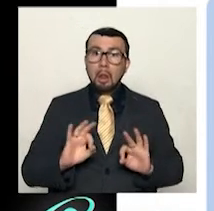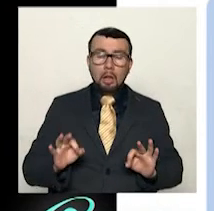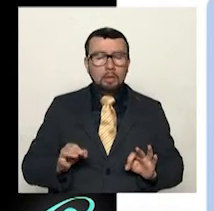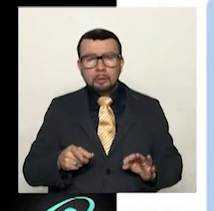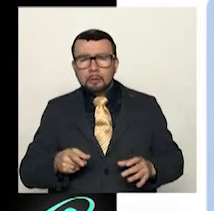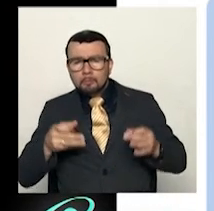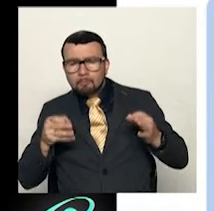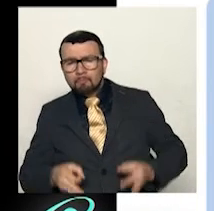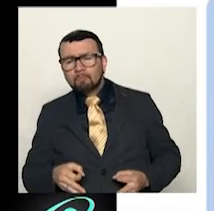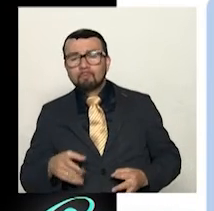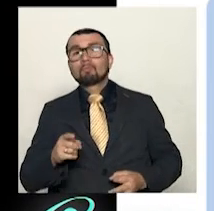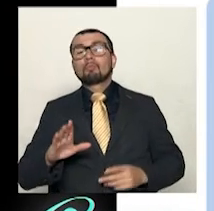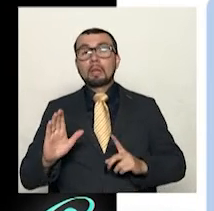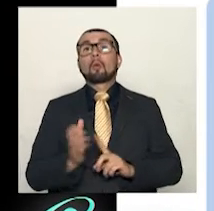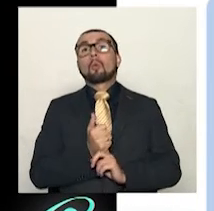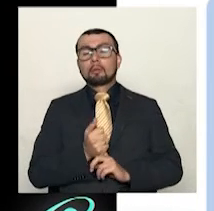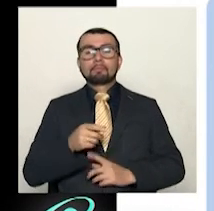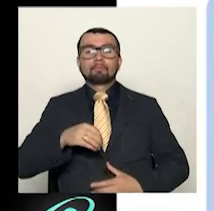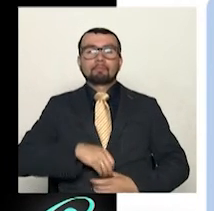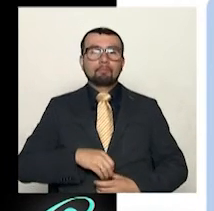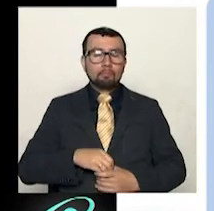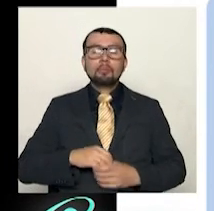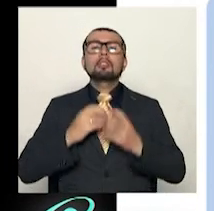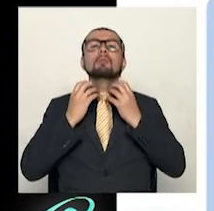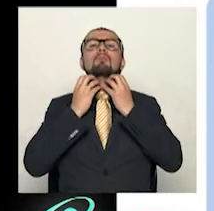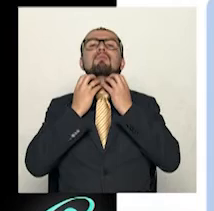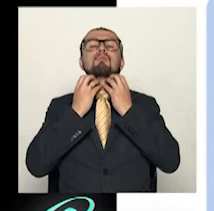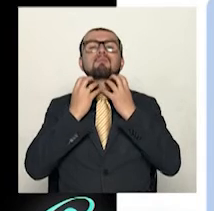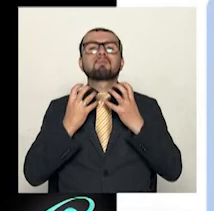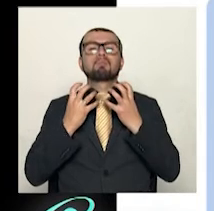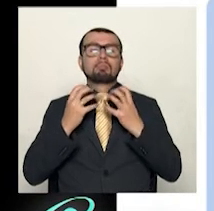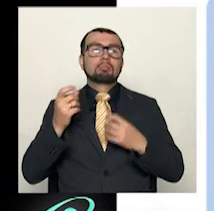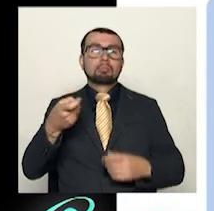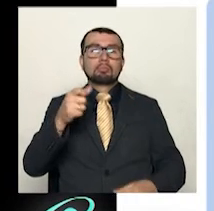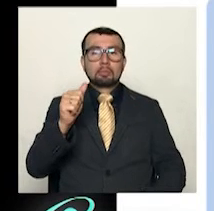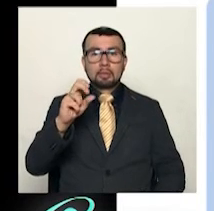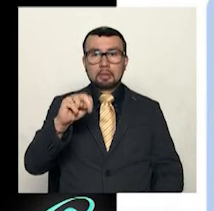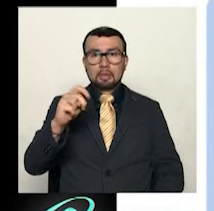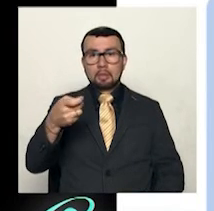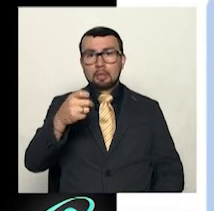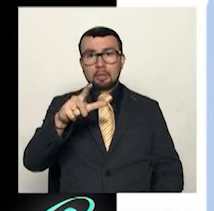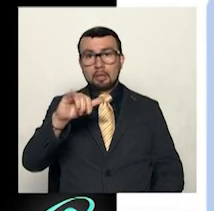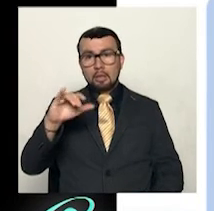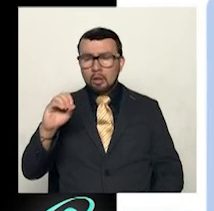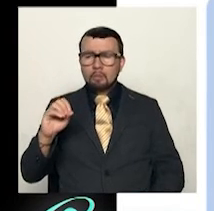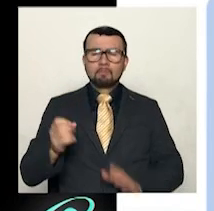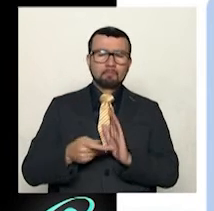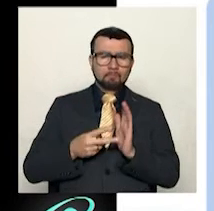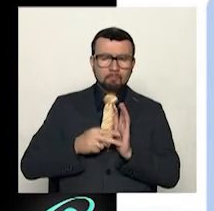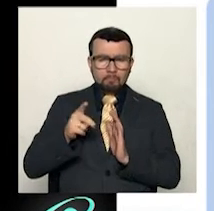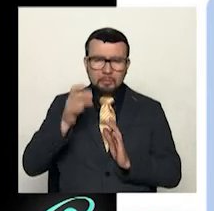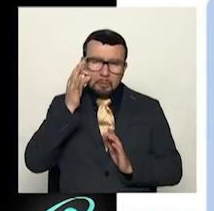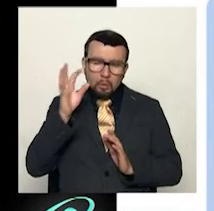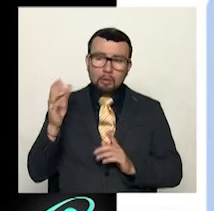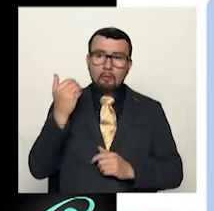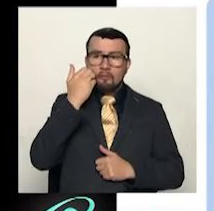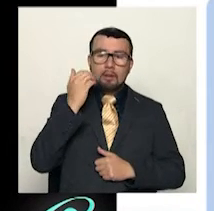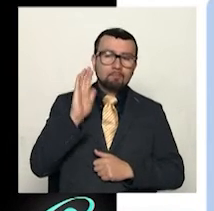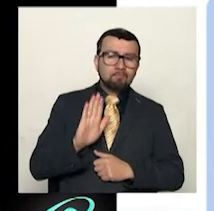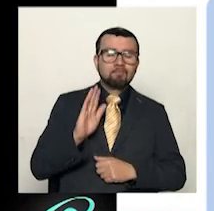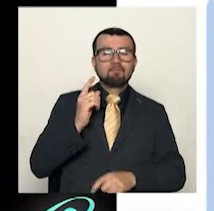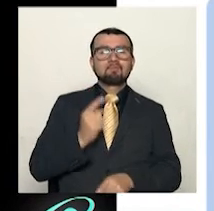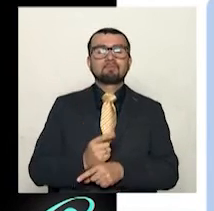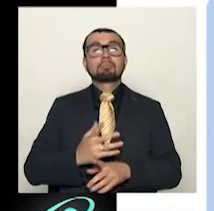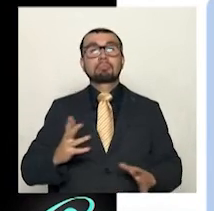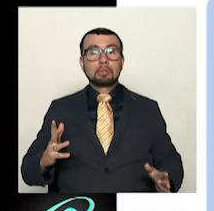pueda encontrar detalles como ganglios en el nivel del cuello, que son a veces indicaciones previas de este tipo de patologías. Al no hacerse, entonces,